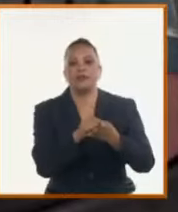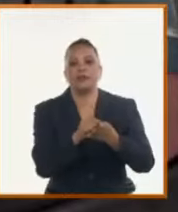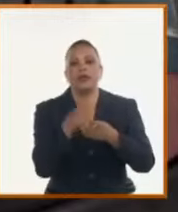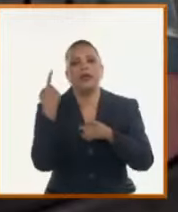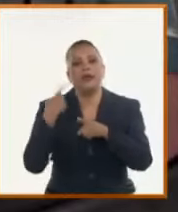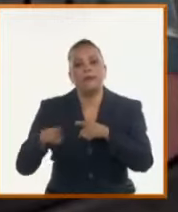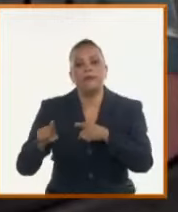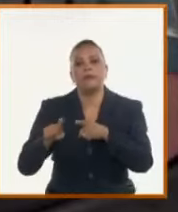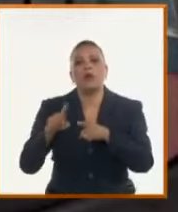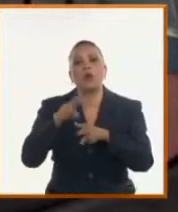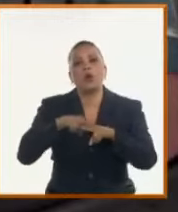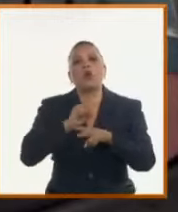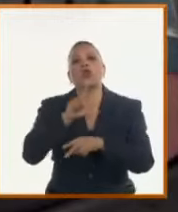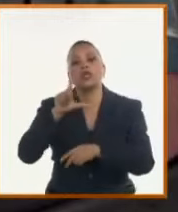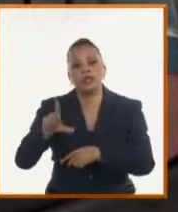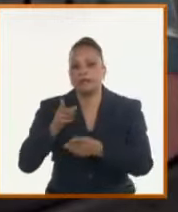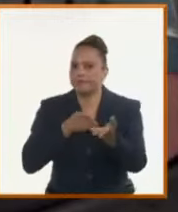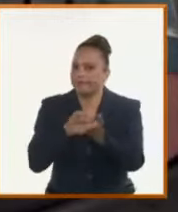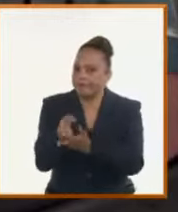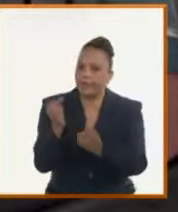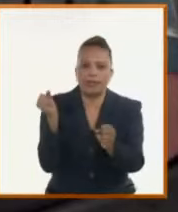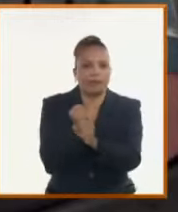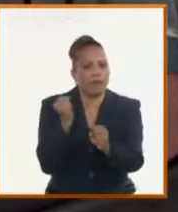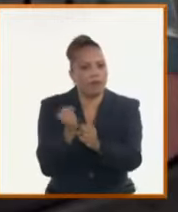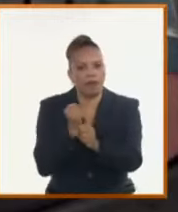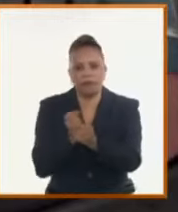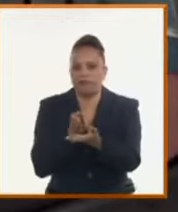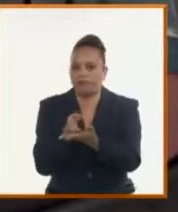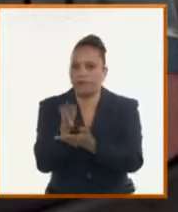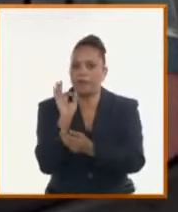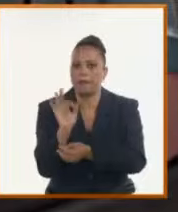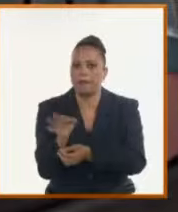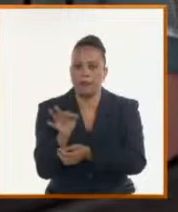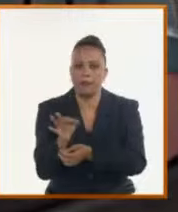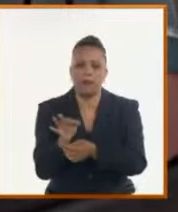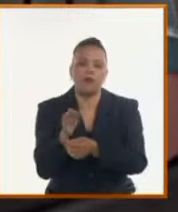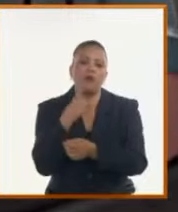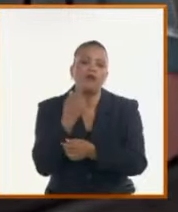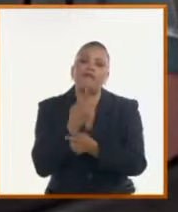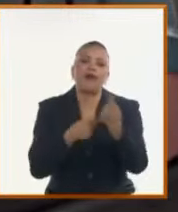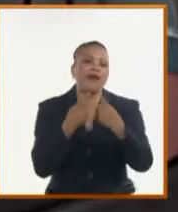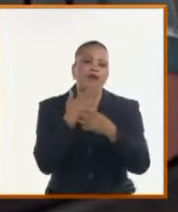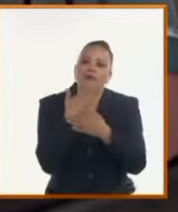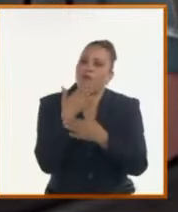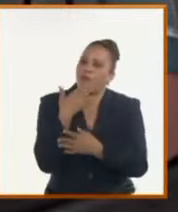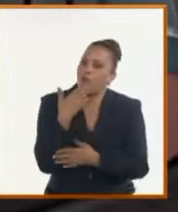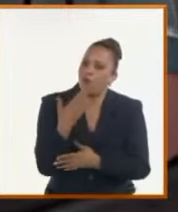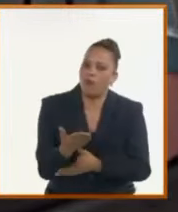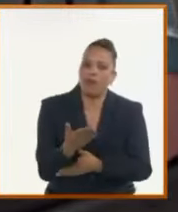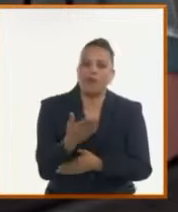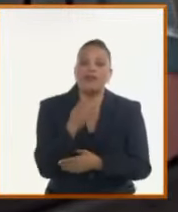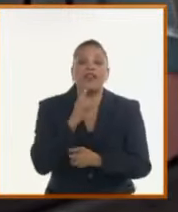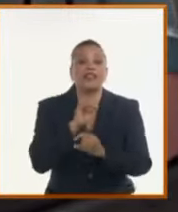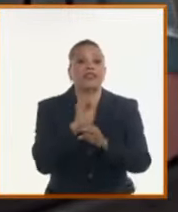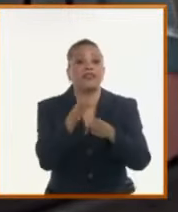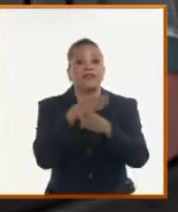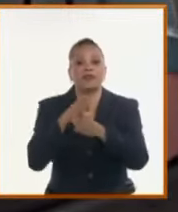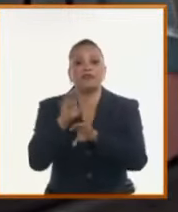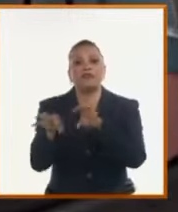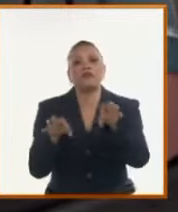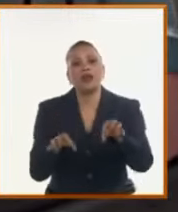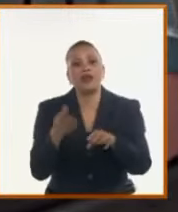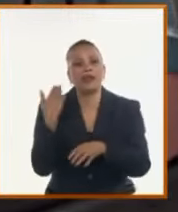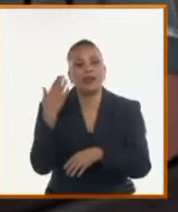provincia jolin se va a continuar con con esos trabajo o sea un impacto grandísimo en lugares donde es muy